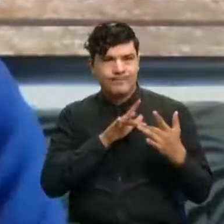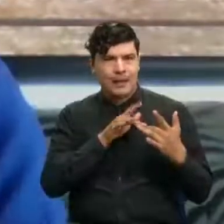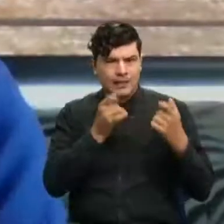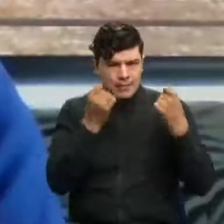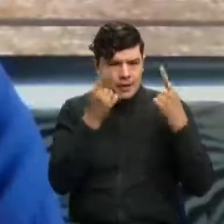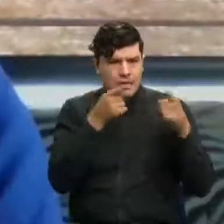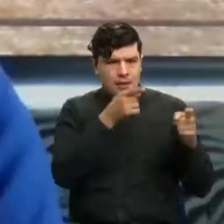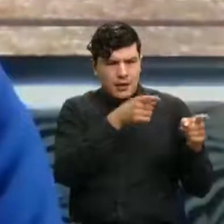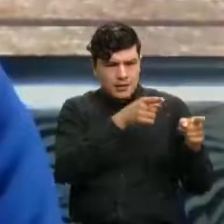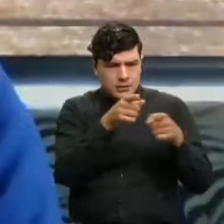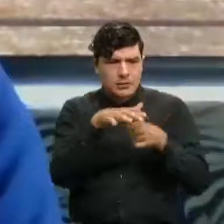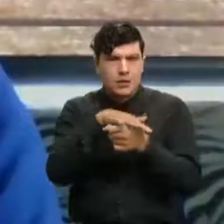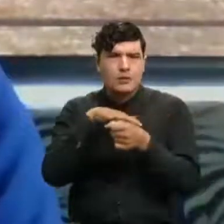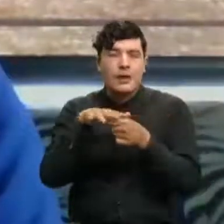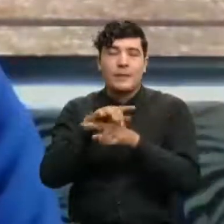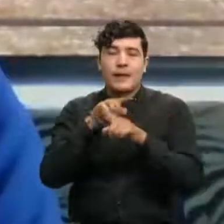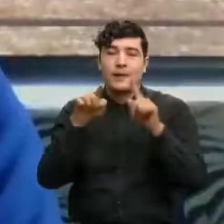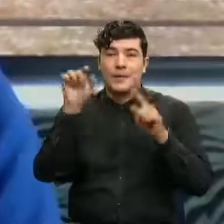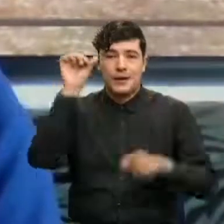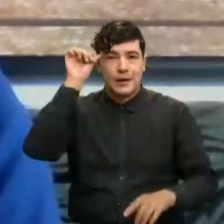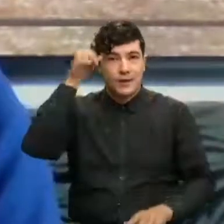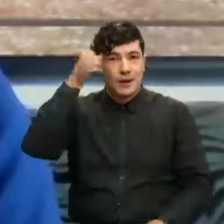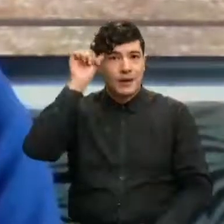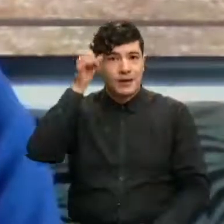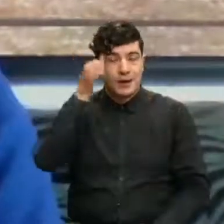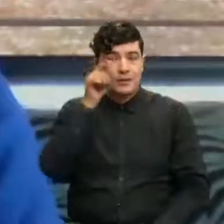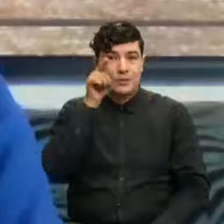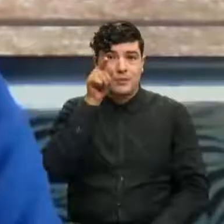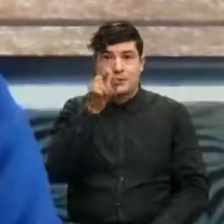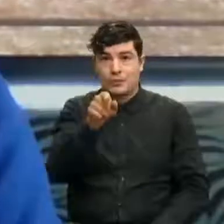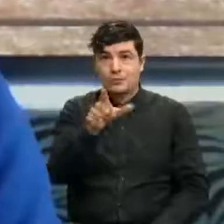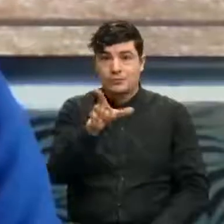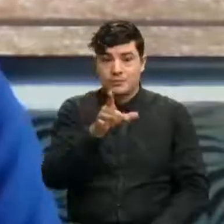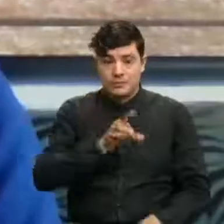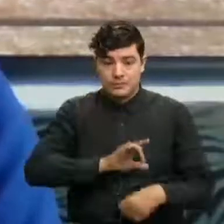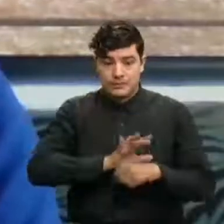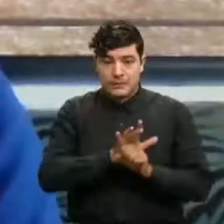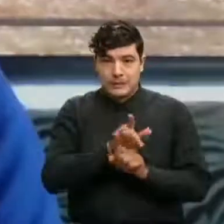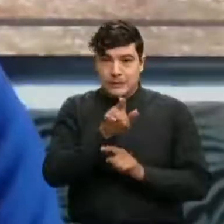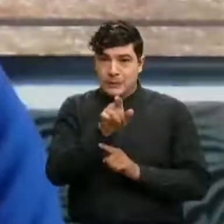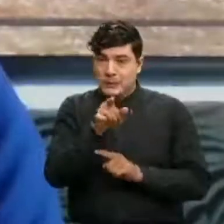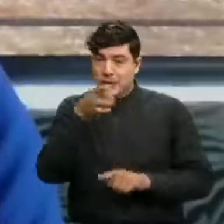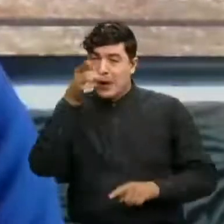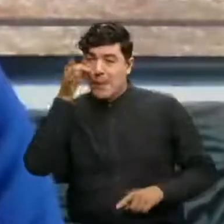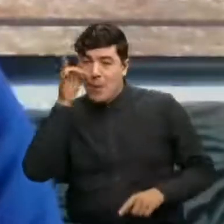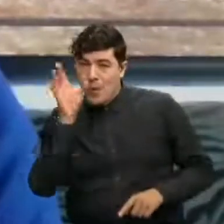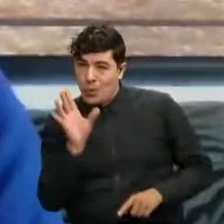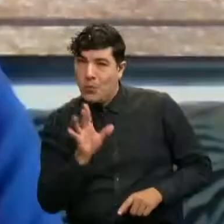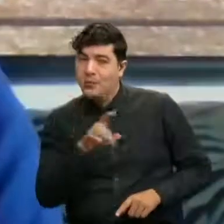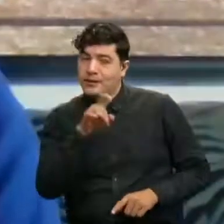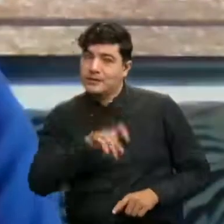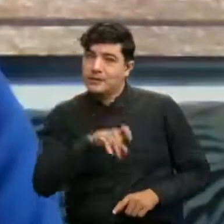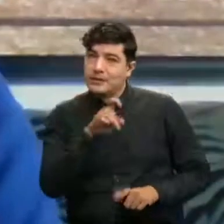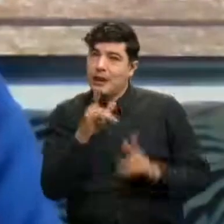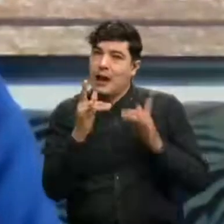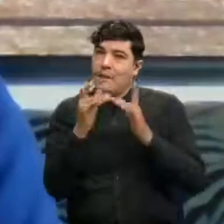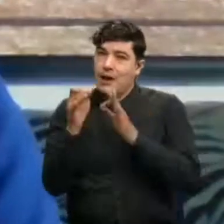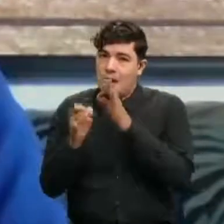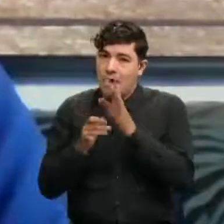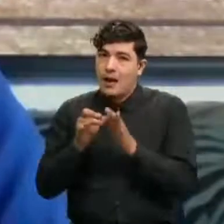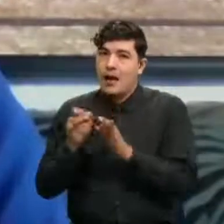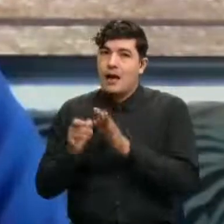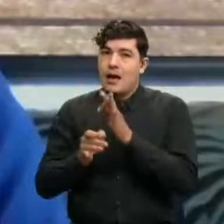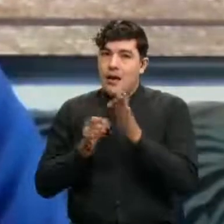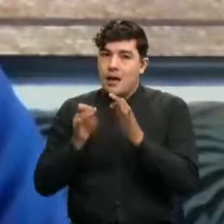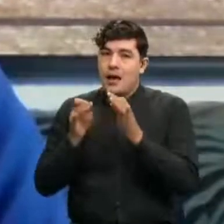que ustedes pueden ser el siguiente caso que necesite una cama. Es una cuestión de responsabilidad cívica, social, pero